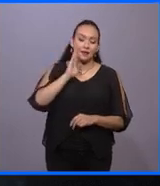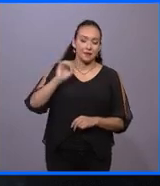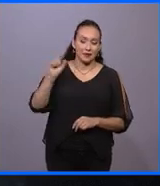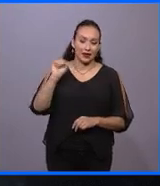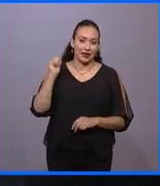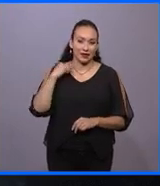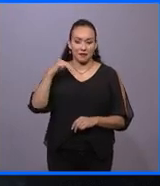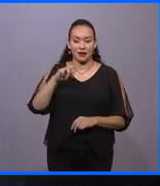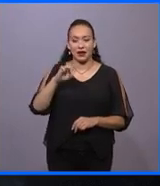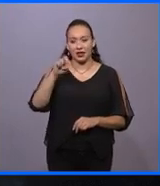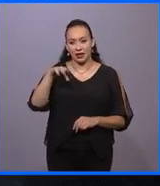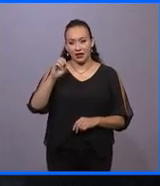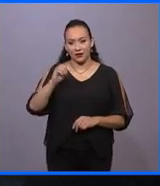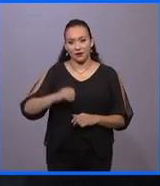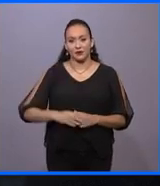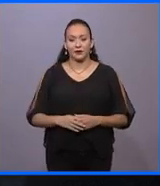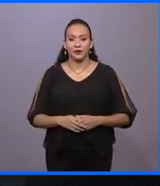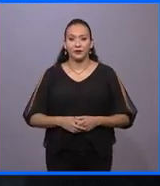Huitrón.